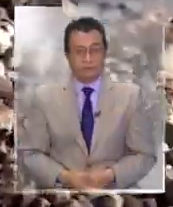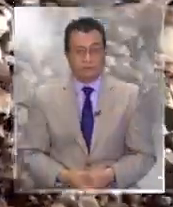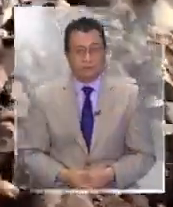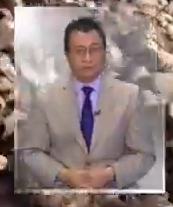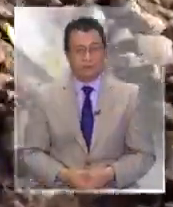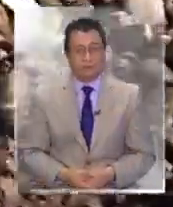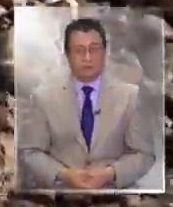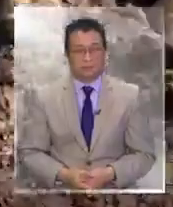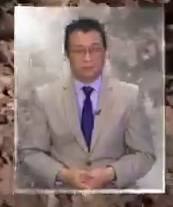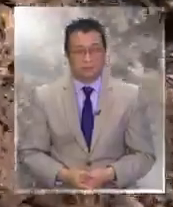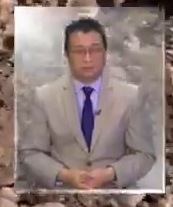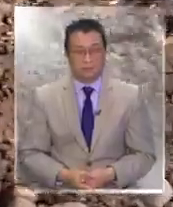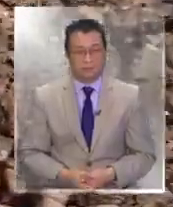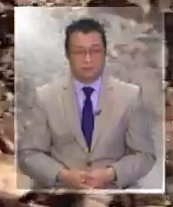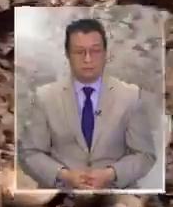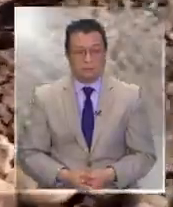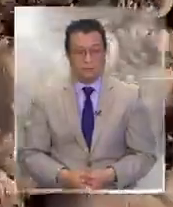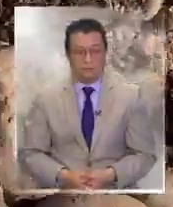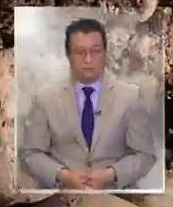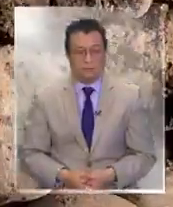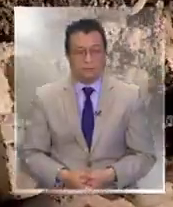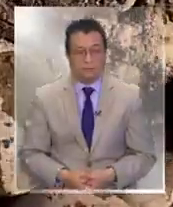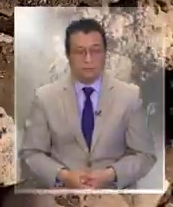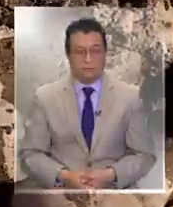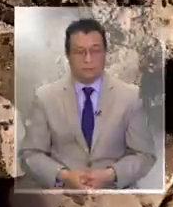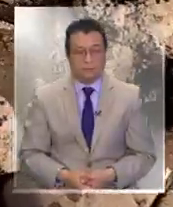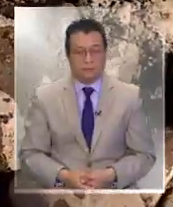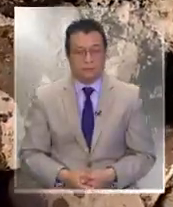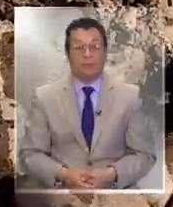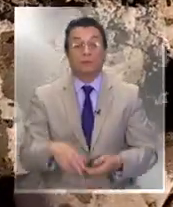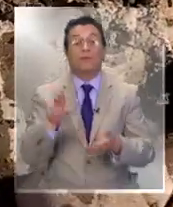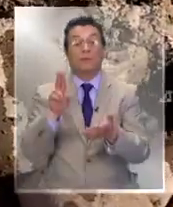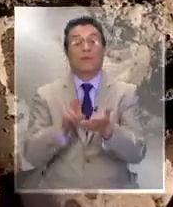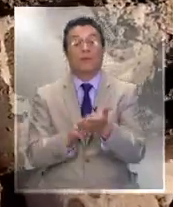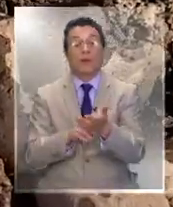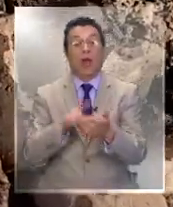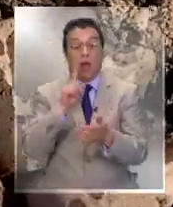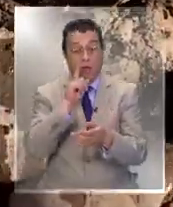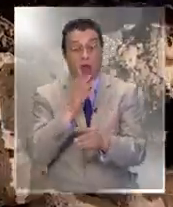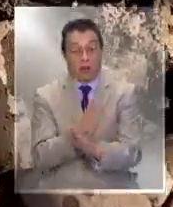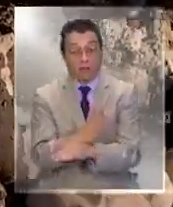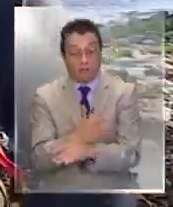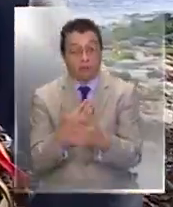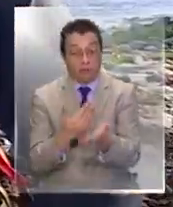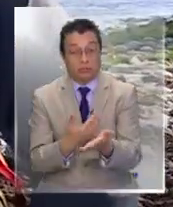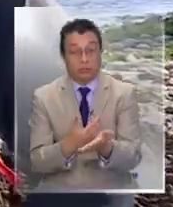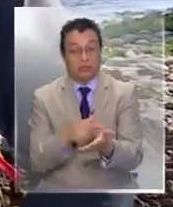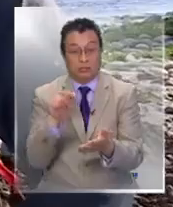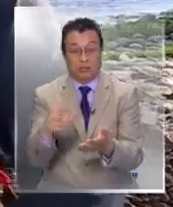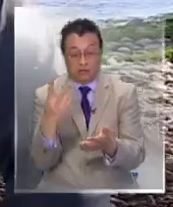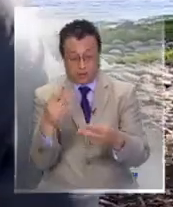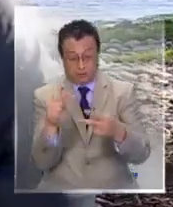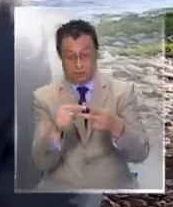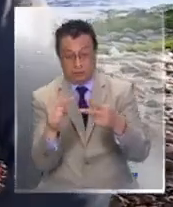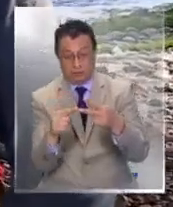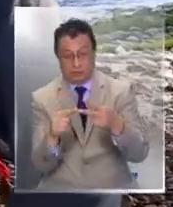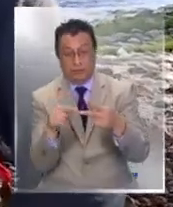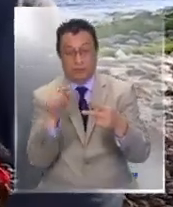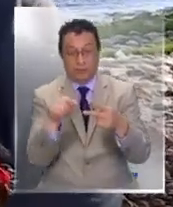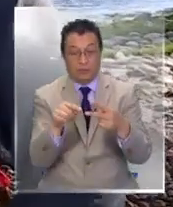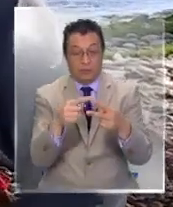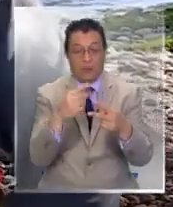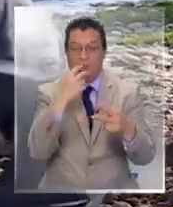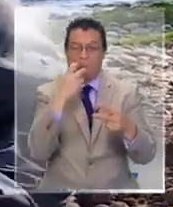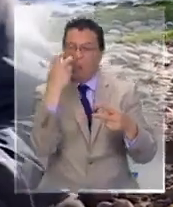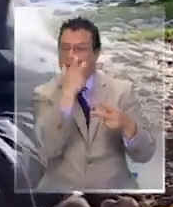Levántalo, cuidado. Y aquí, eso es pasito. Efectivamente, hay peces en el Mapocho. Nosotros tenemos dos especies, Trichomycteros maculatus y